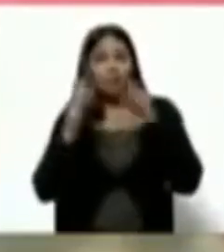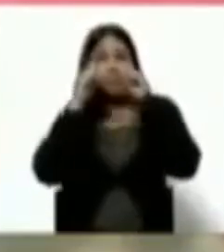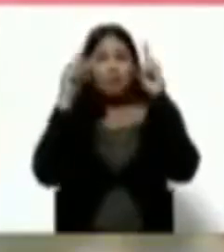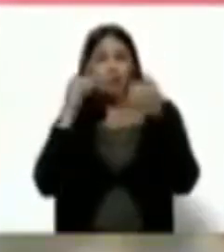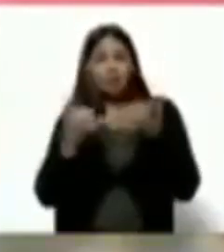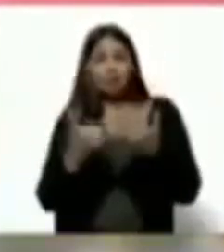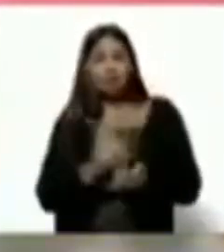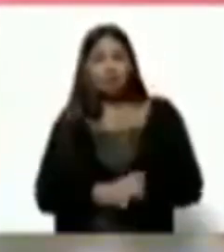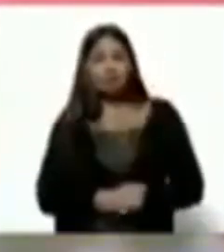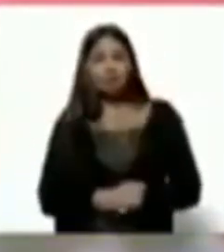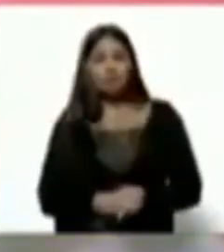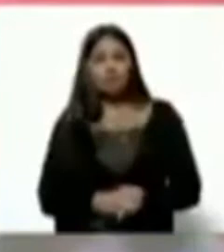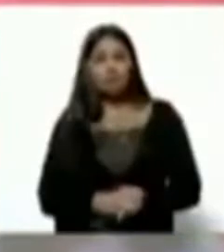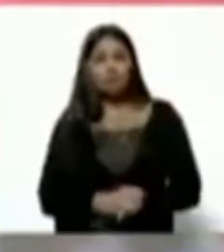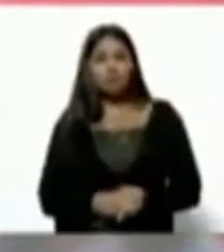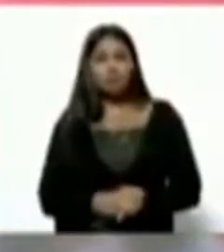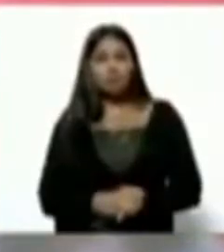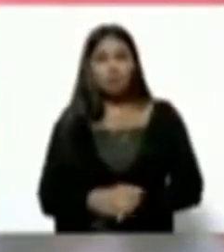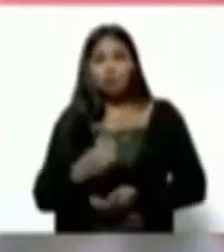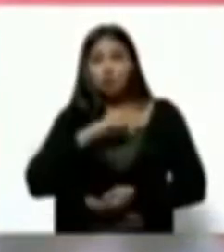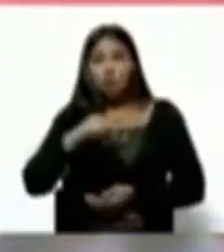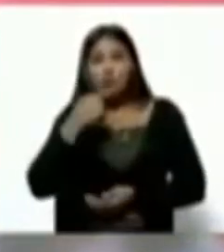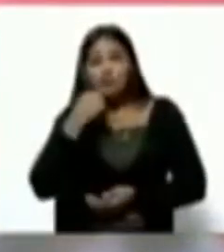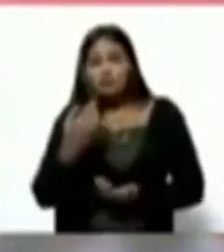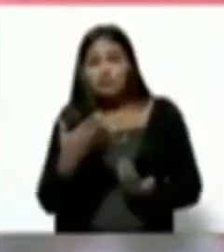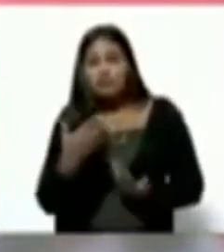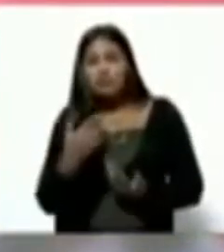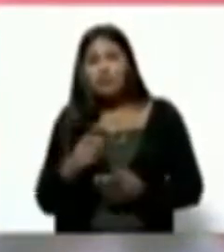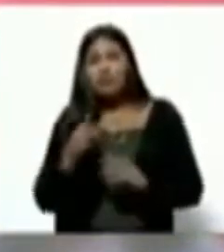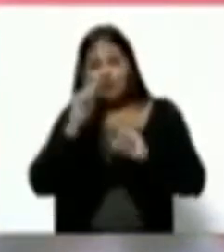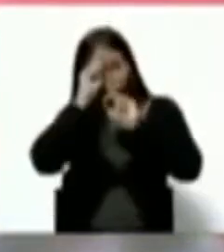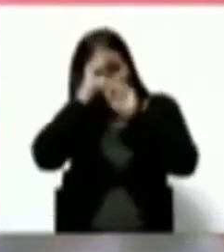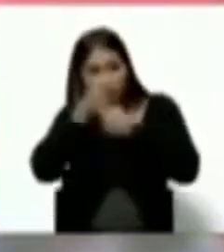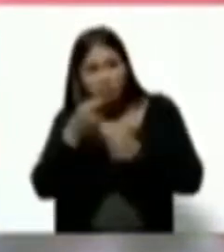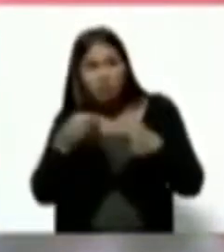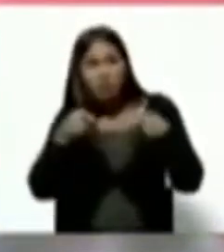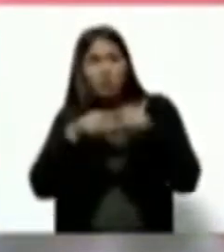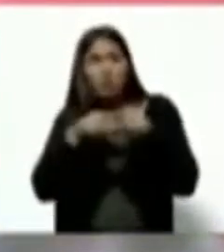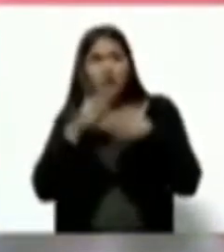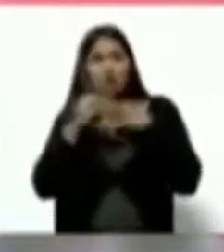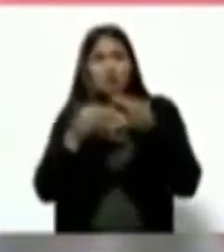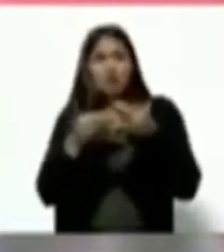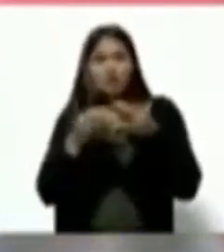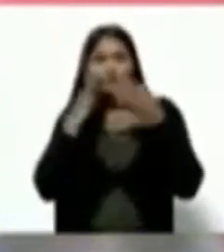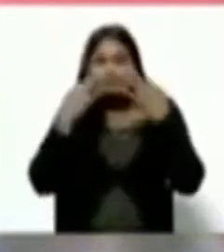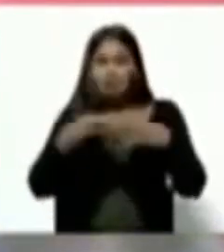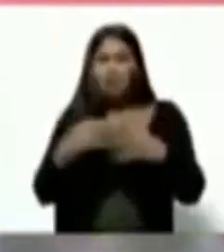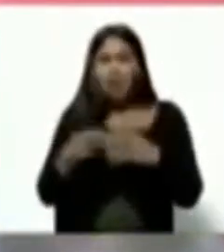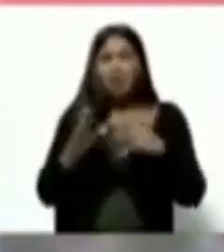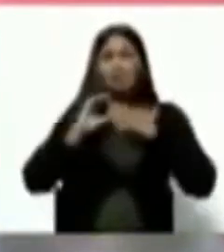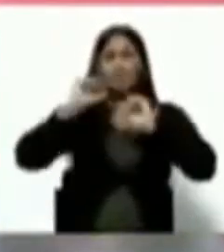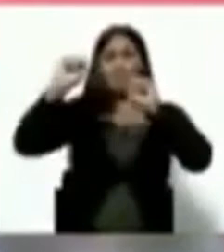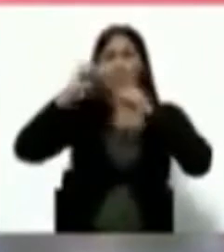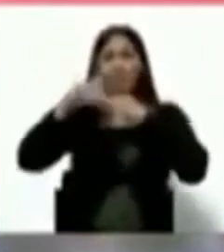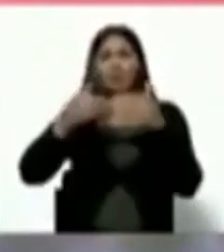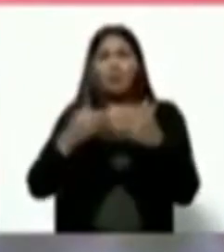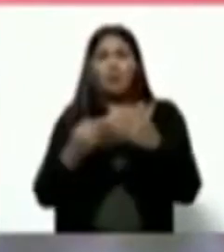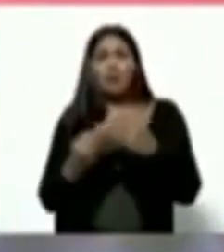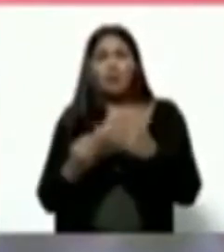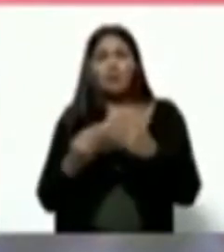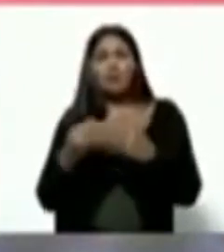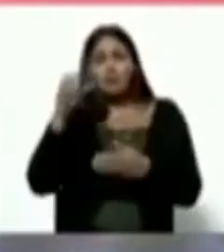O sea, hay que decir, hay que reconocer y ser honestos que el triunfo de